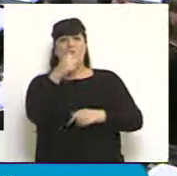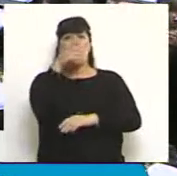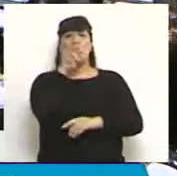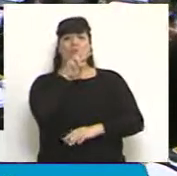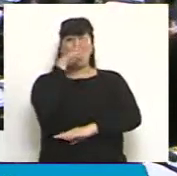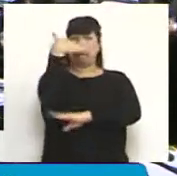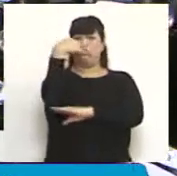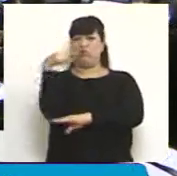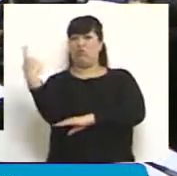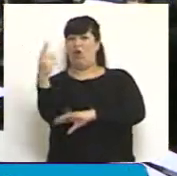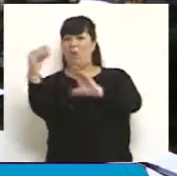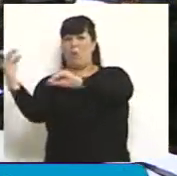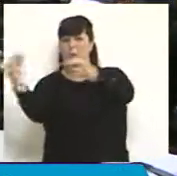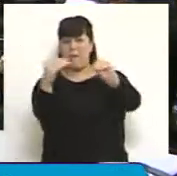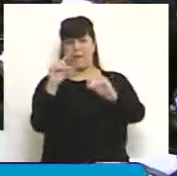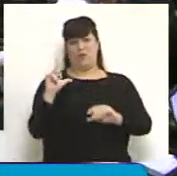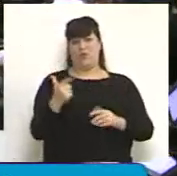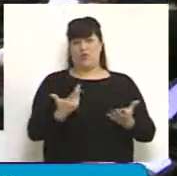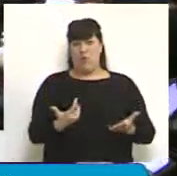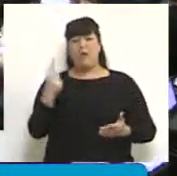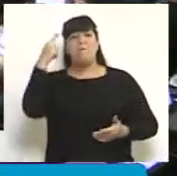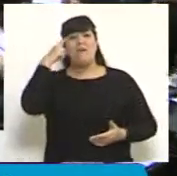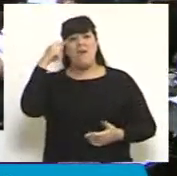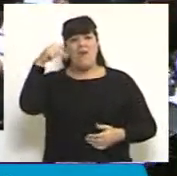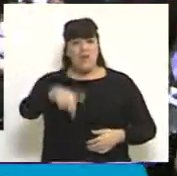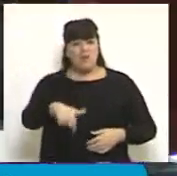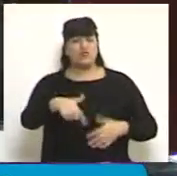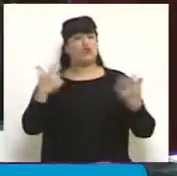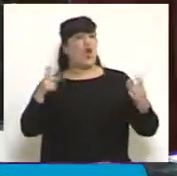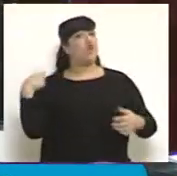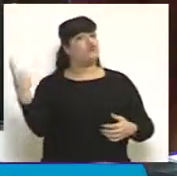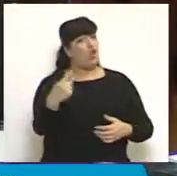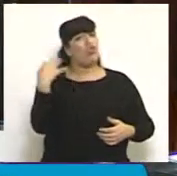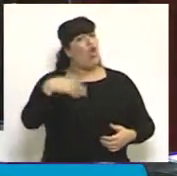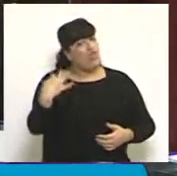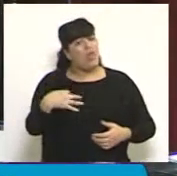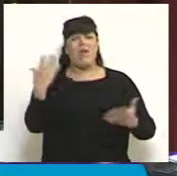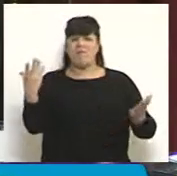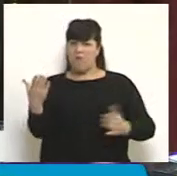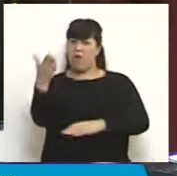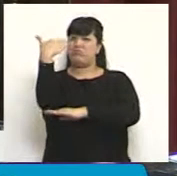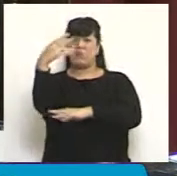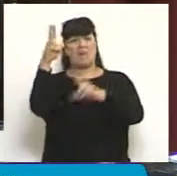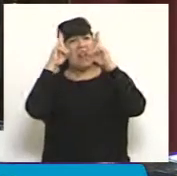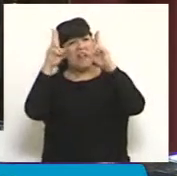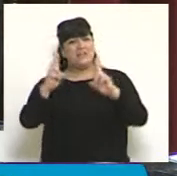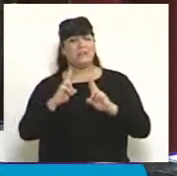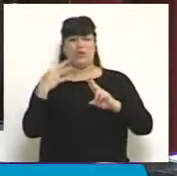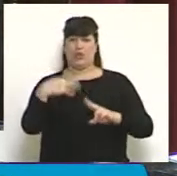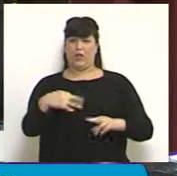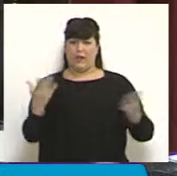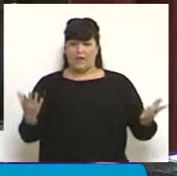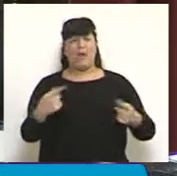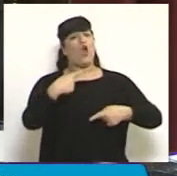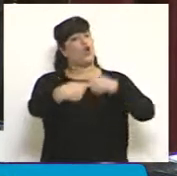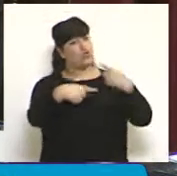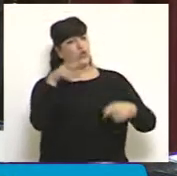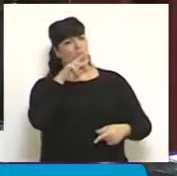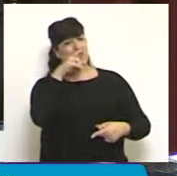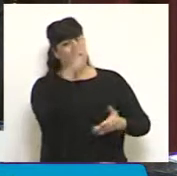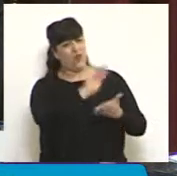los diputados están conversando. Pienso que todos merecemos ser escuchados y ser respetados. Continúe,